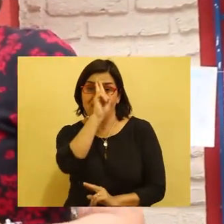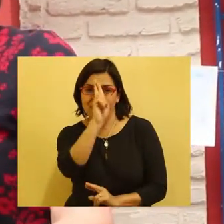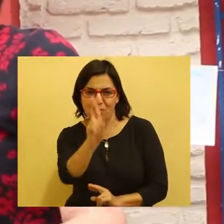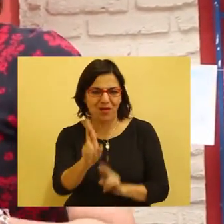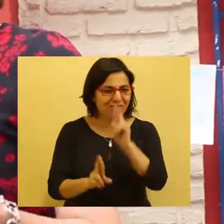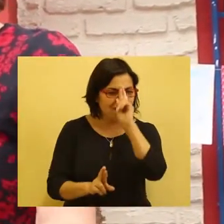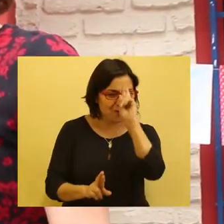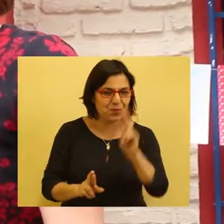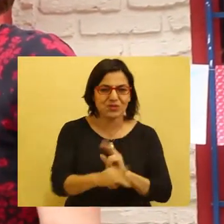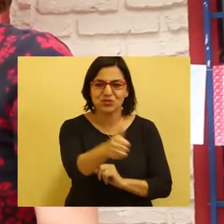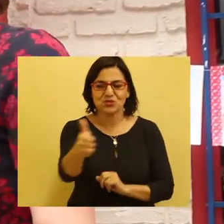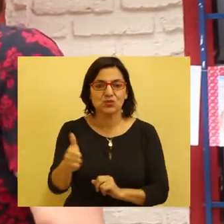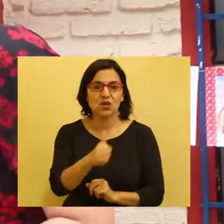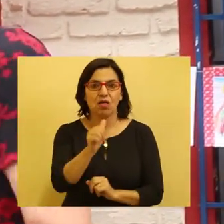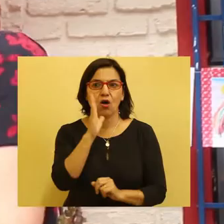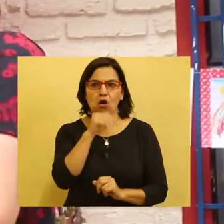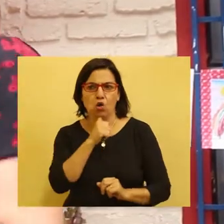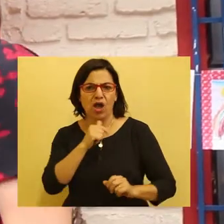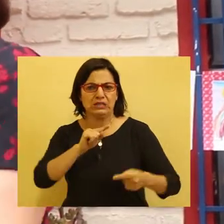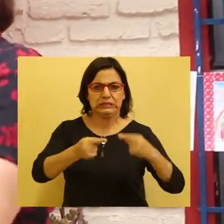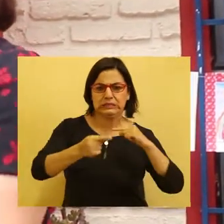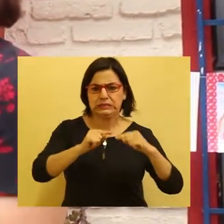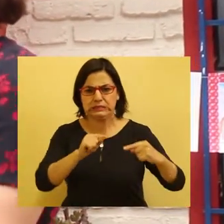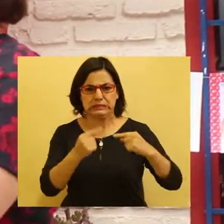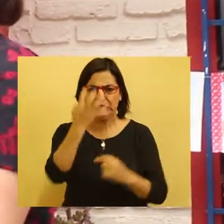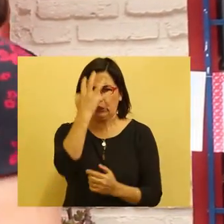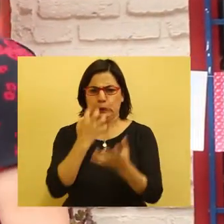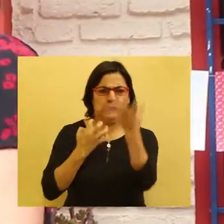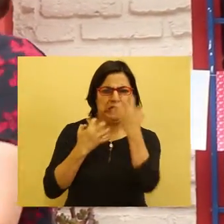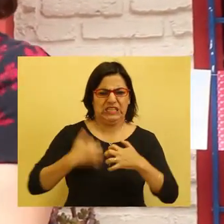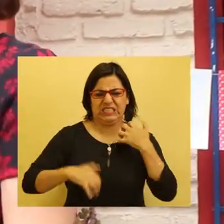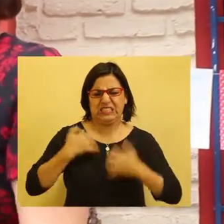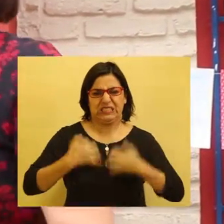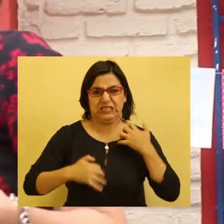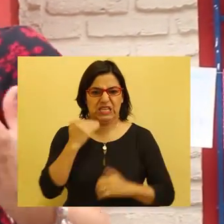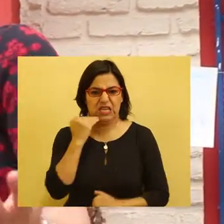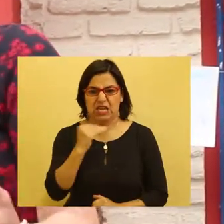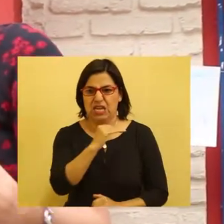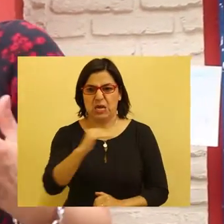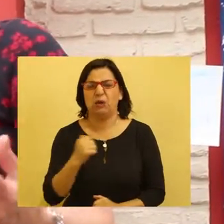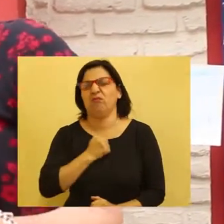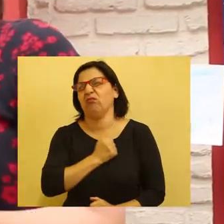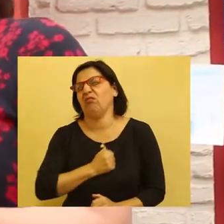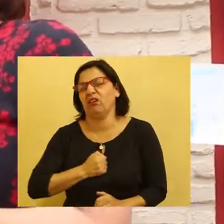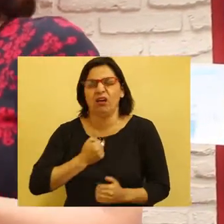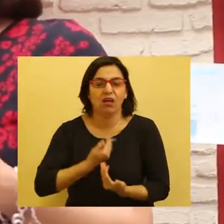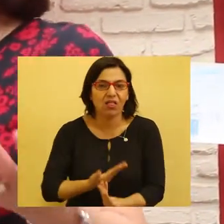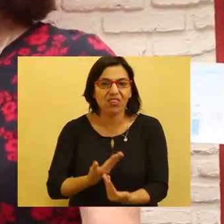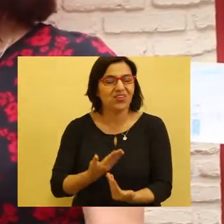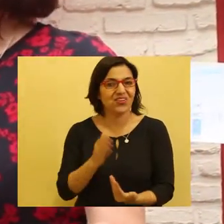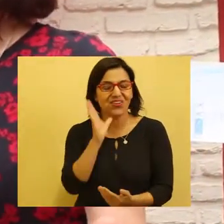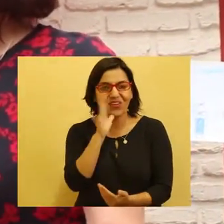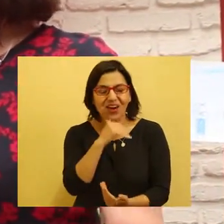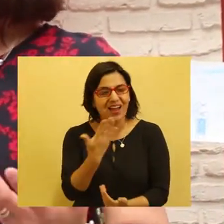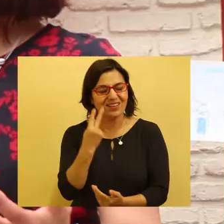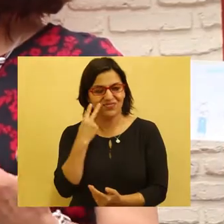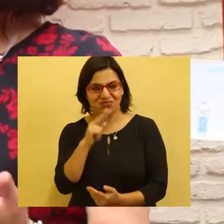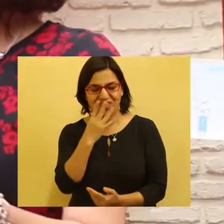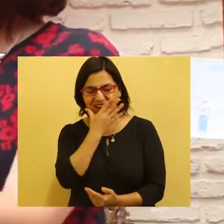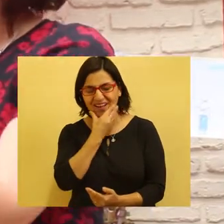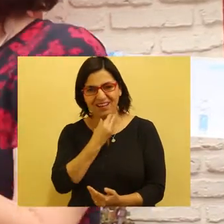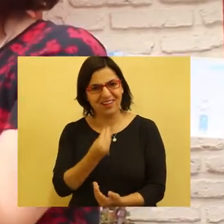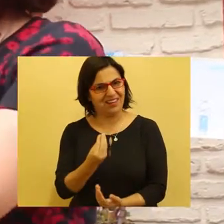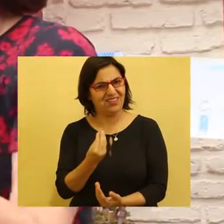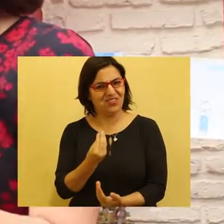gente se respeta entre sí, pero no hay tensión, no se ven caras enojadas, no se ven niños aburridos. Y eso